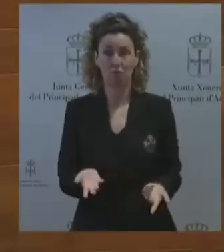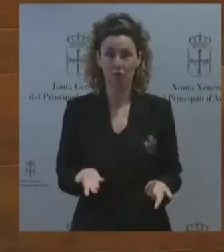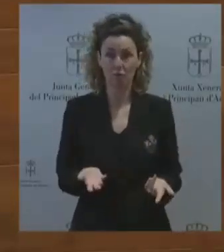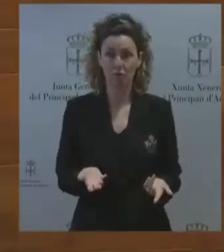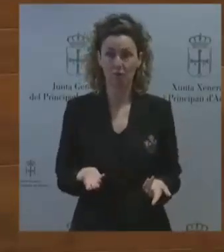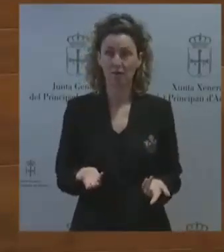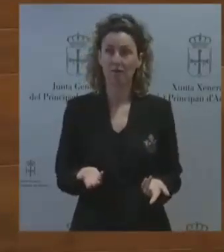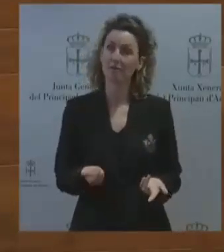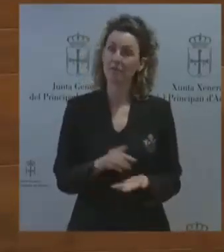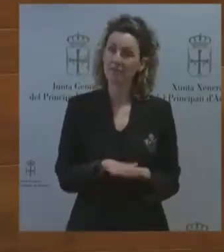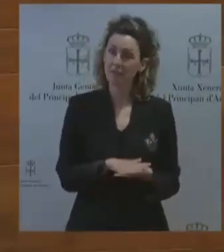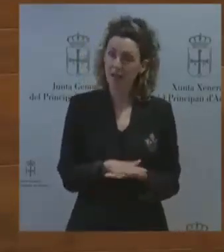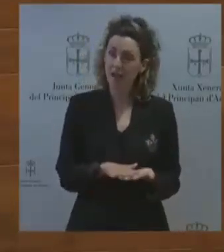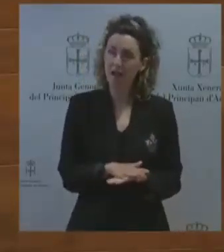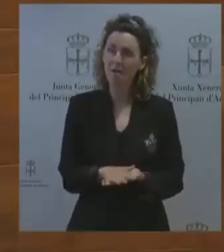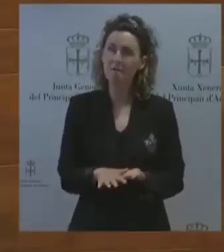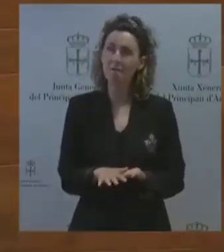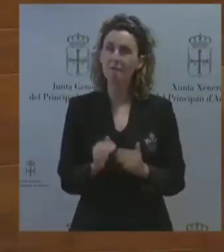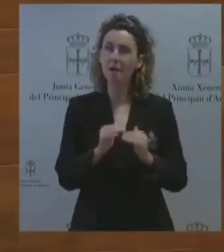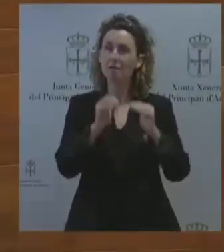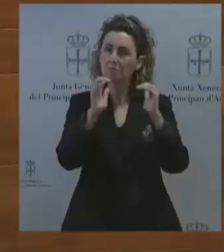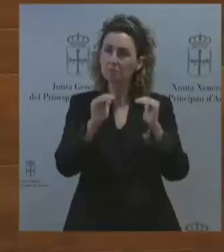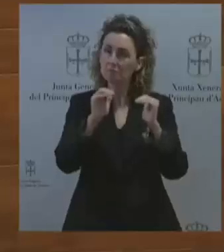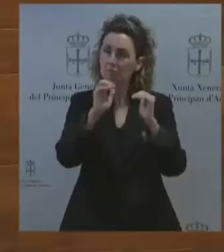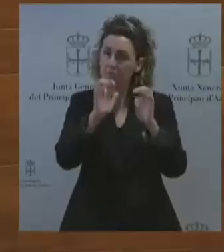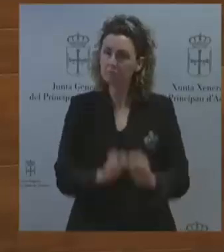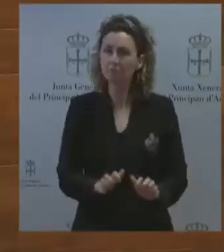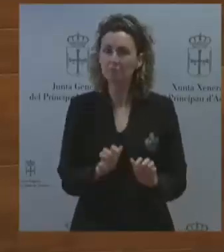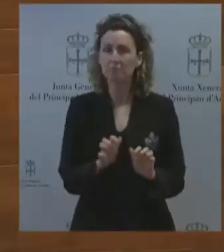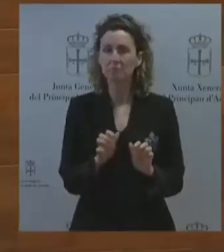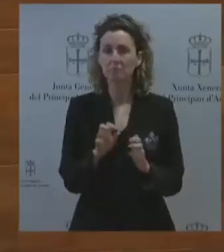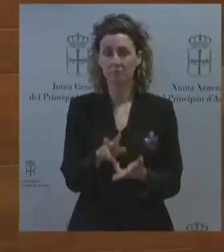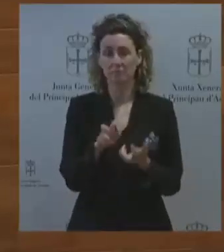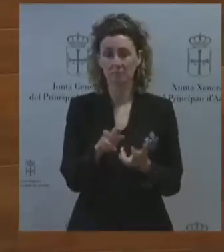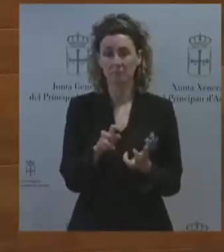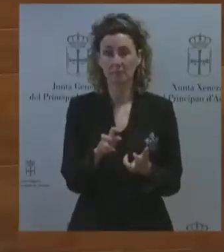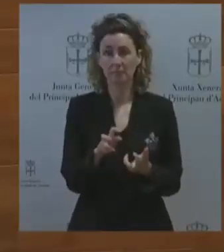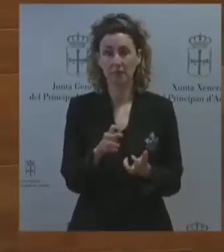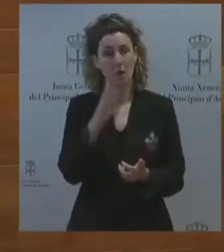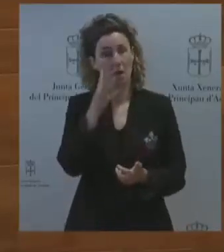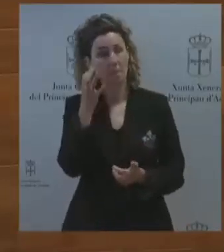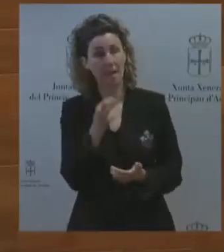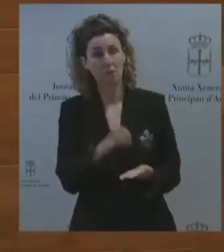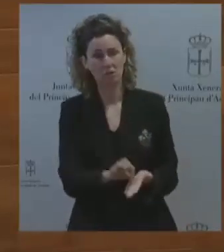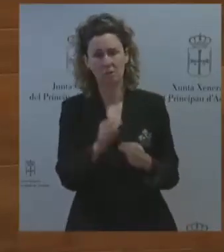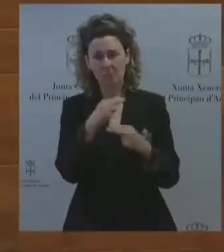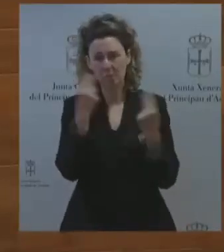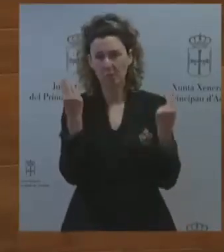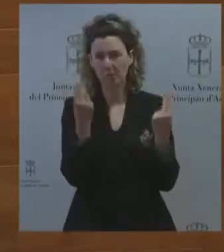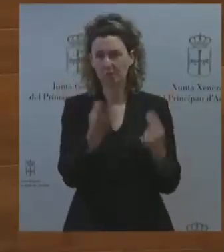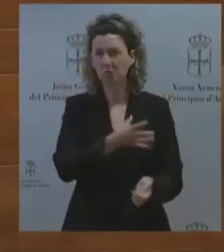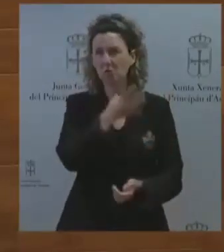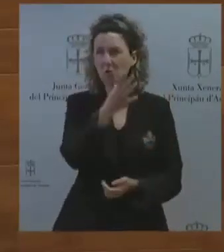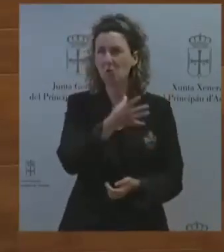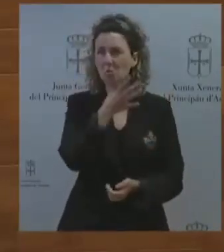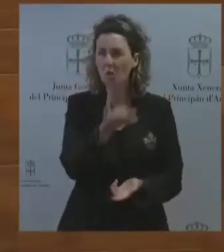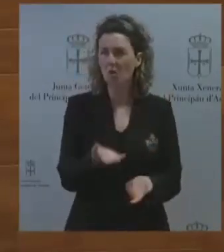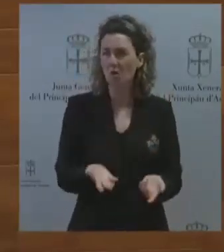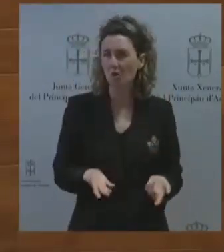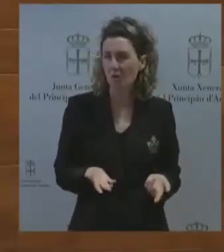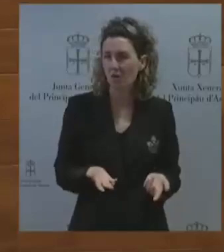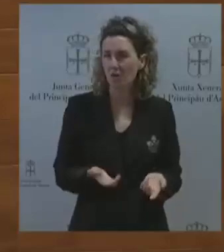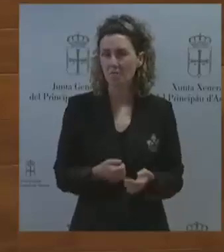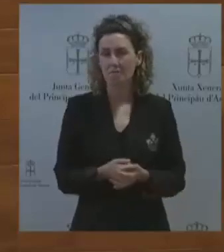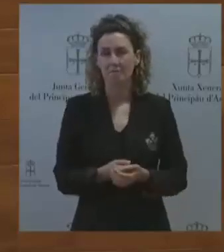impuestos, que la reducción de impuestos pone en peligro a los servicios públicos. Pero yo me pregunto, ¿por qué se dice que debe ponerse en riesgo